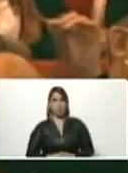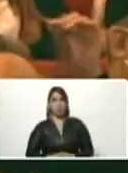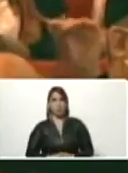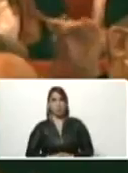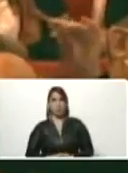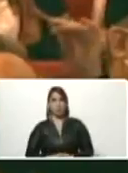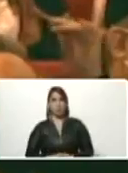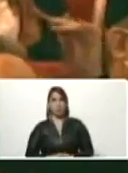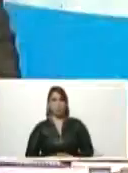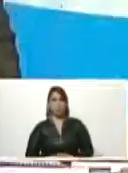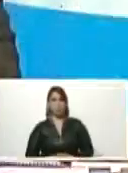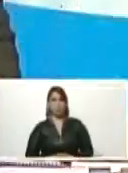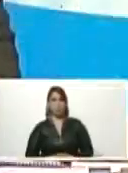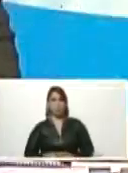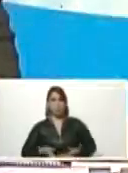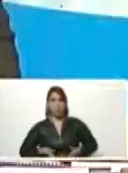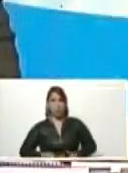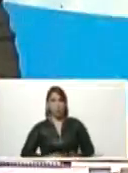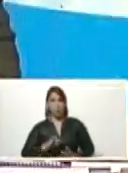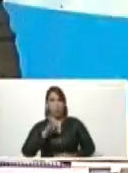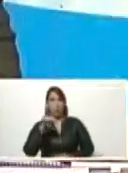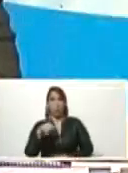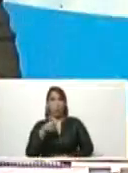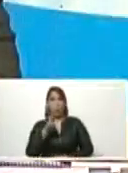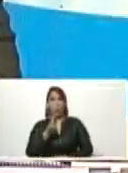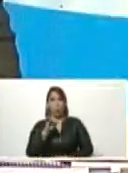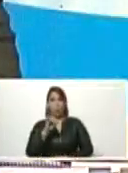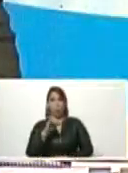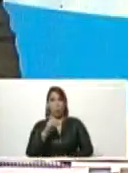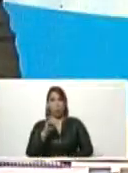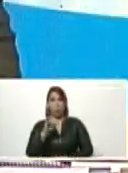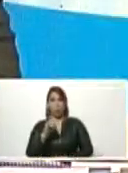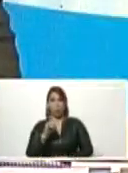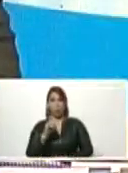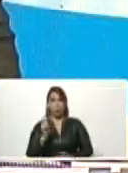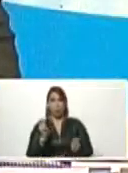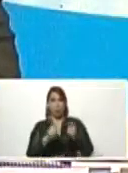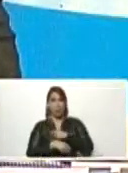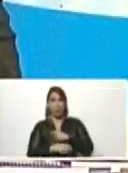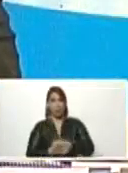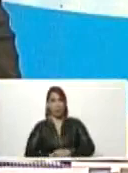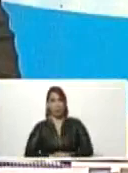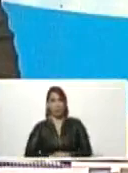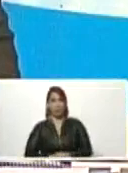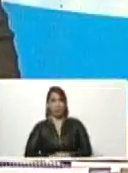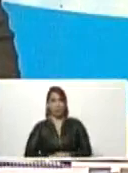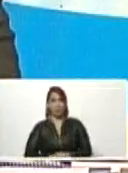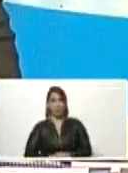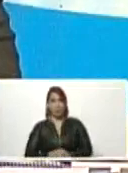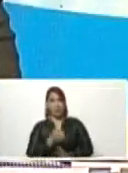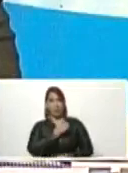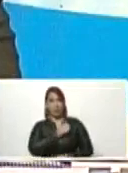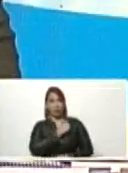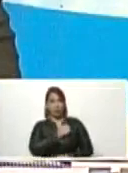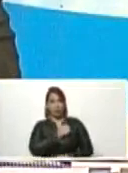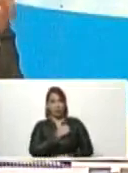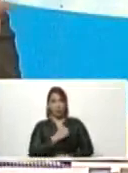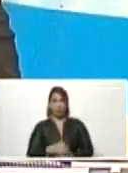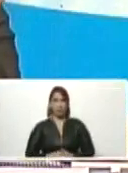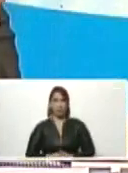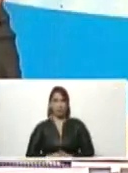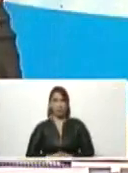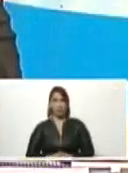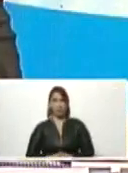Duer, nació judío, pero después se cambió y se convirtió a católico. Y